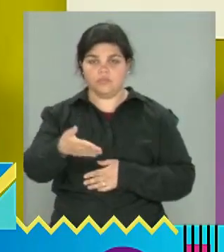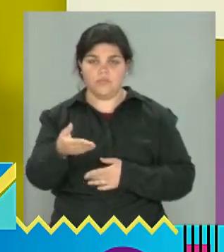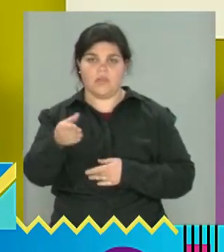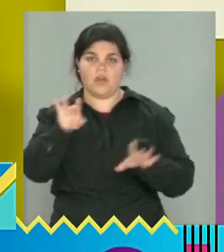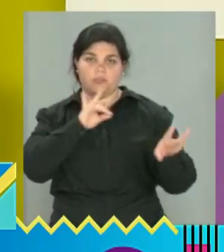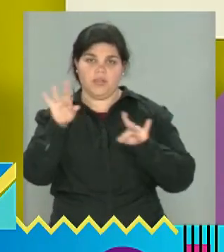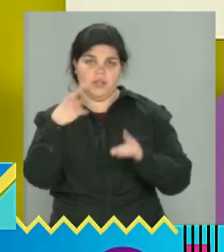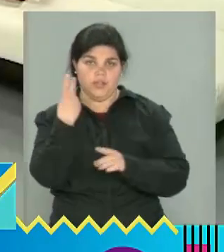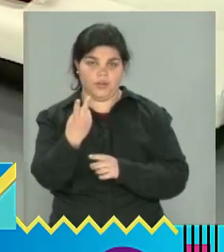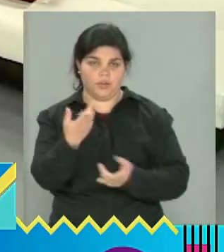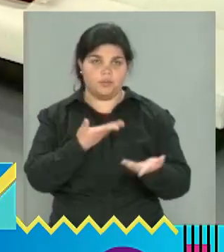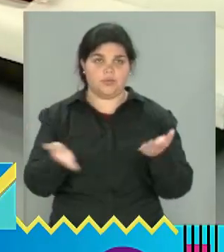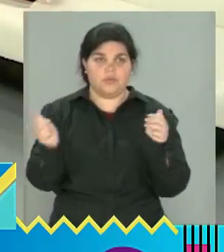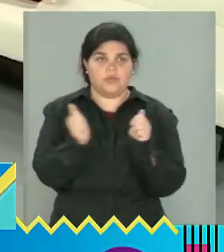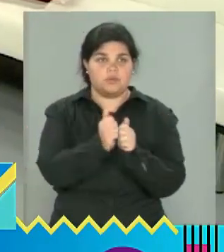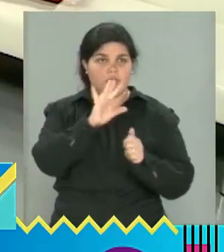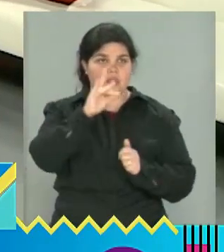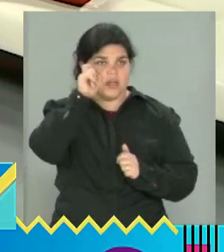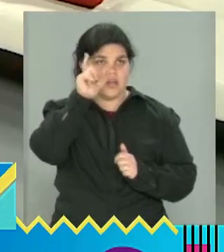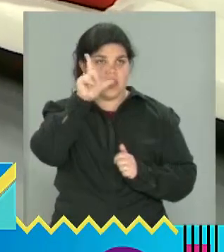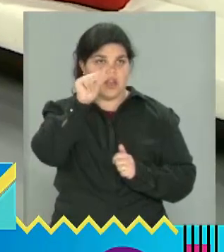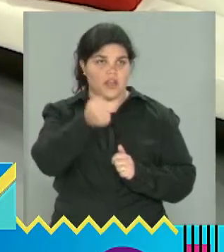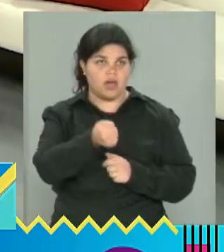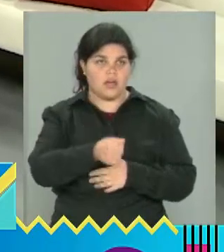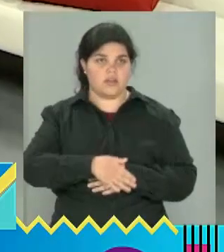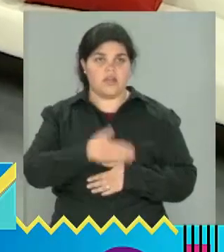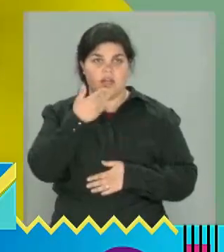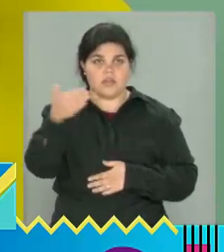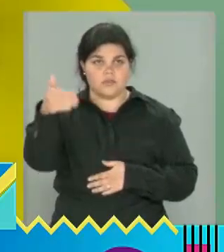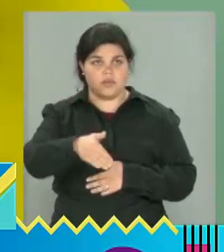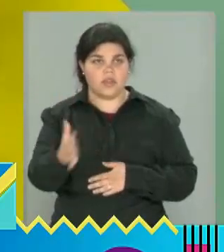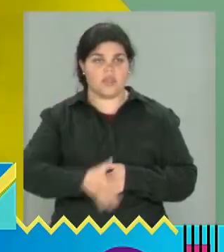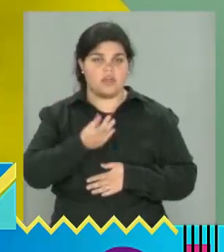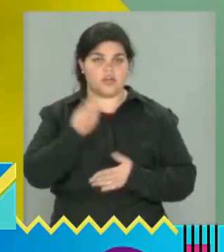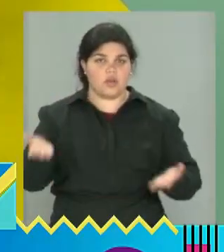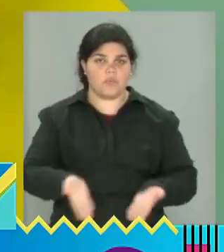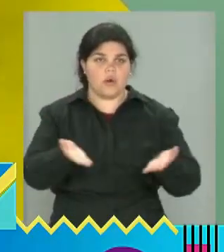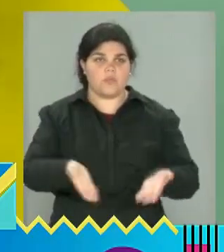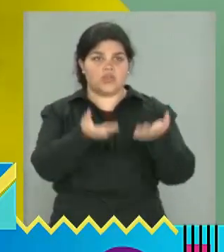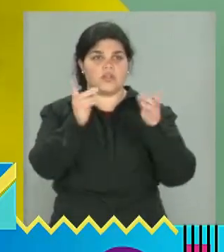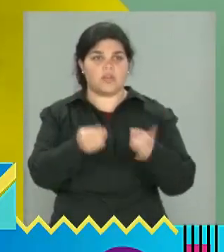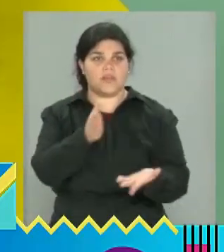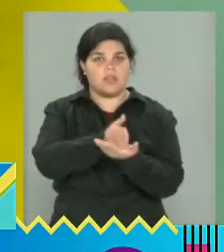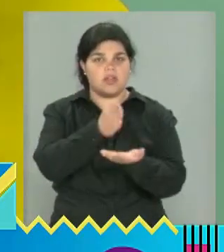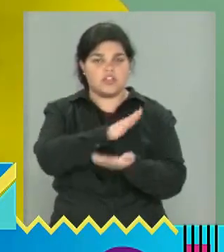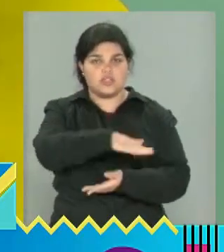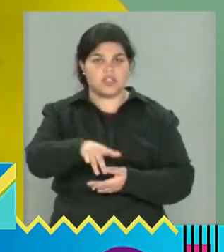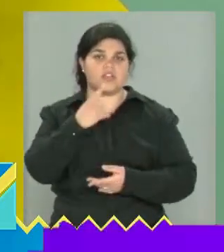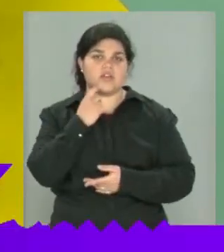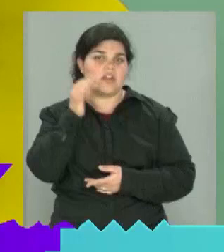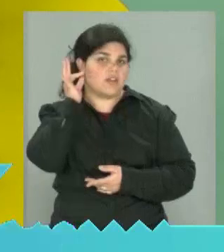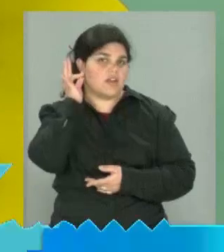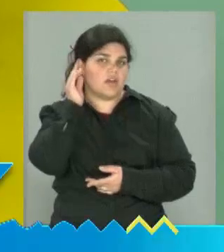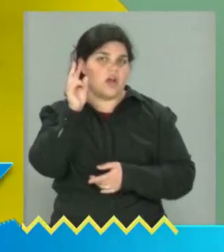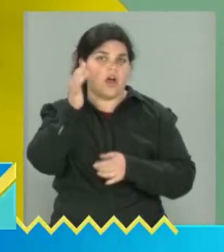invitadas. Está con nosotras Daniela Torres. Muchas gracias, Dani, por estar presente. Ella es directora de Promoción y Protección de Derechos de Niños, Niñas y Adolescentes